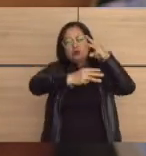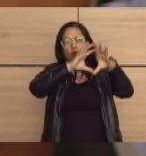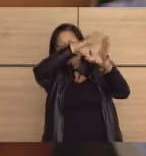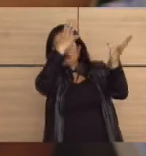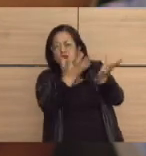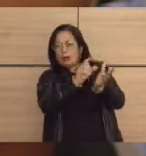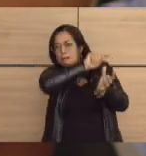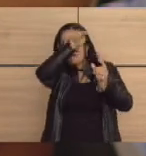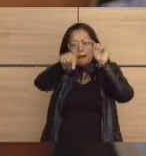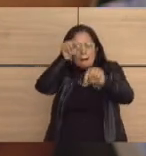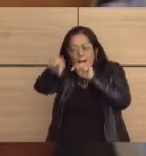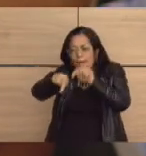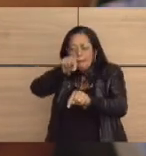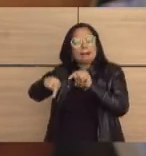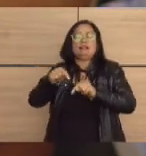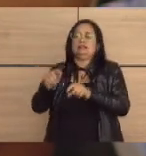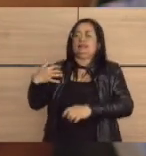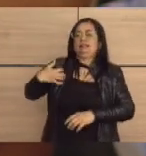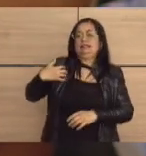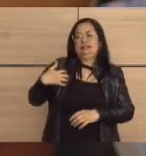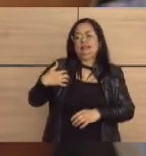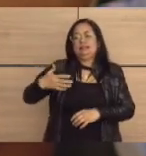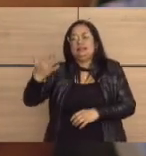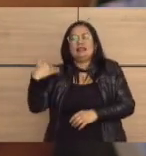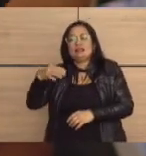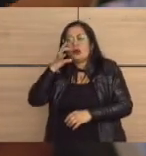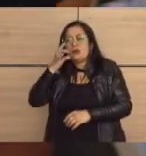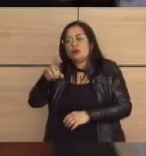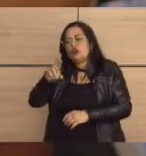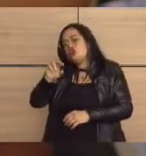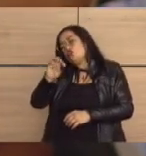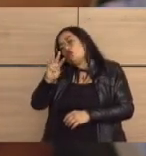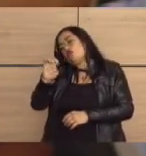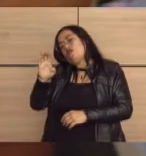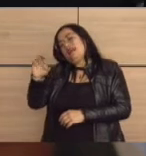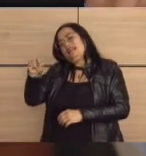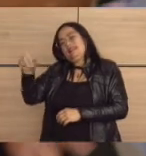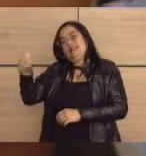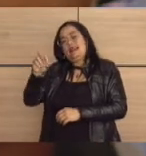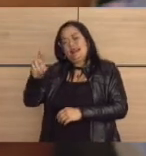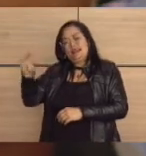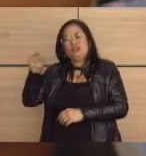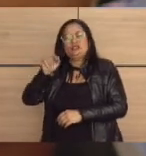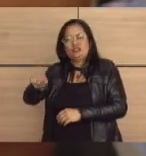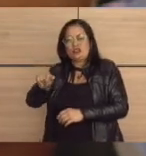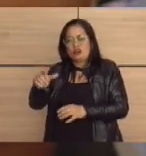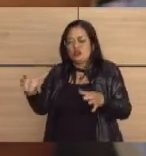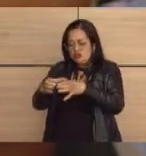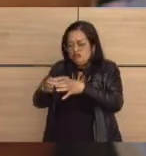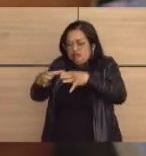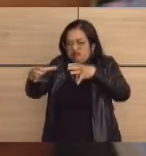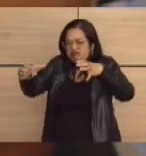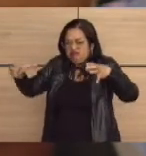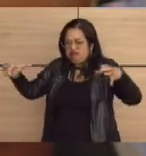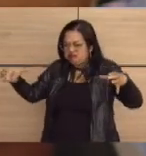terminó haciendo de la Argentina eso que llamaba Rubén Darío Cosmópolis de Buenos Aires, la Cosmópolis,